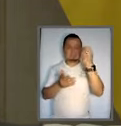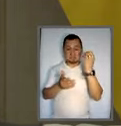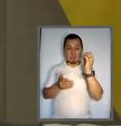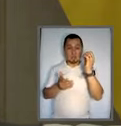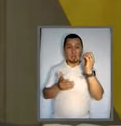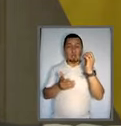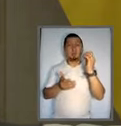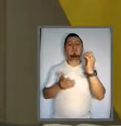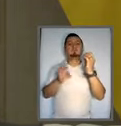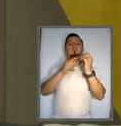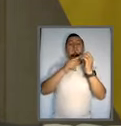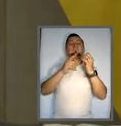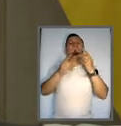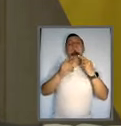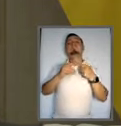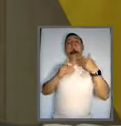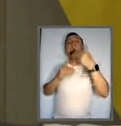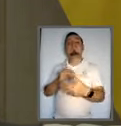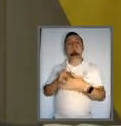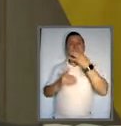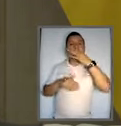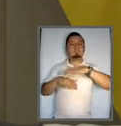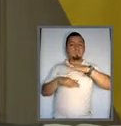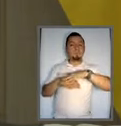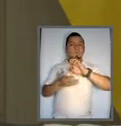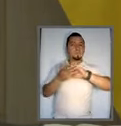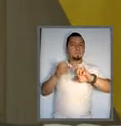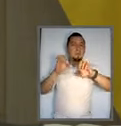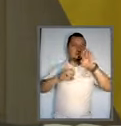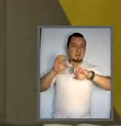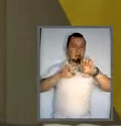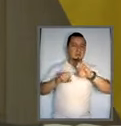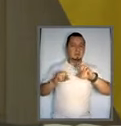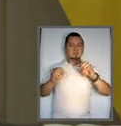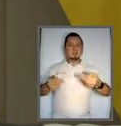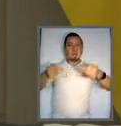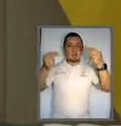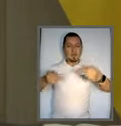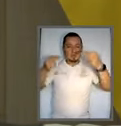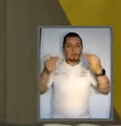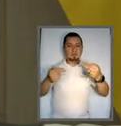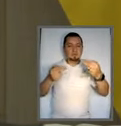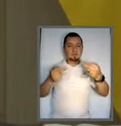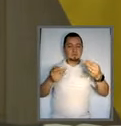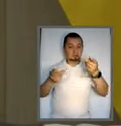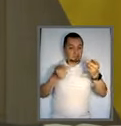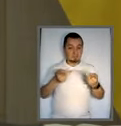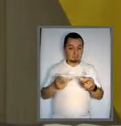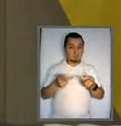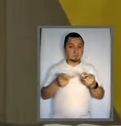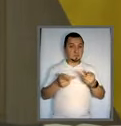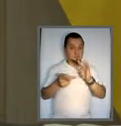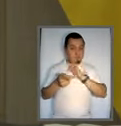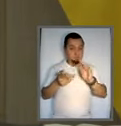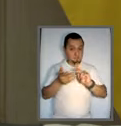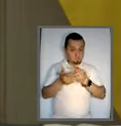que tiene que ver con la manera como las industrias o los comercios o servicios que se decidan que van a iniciar